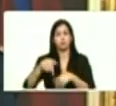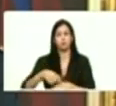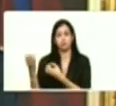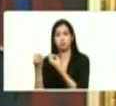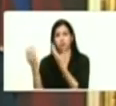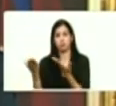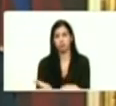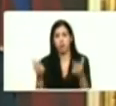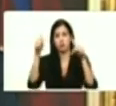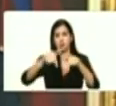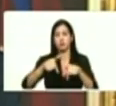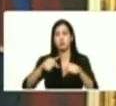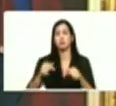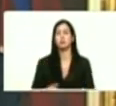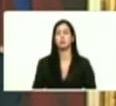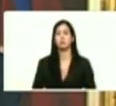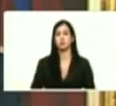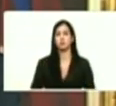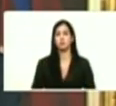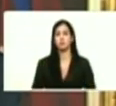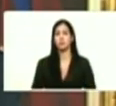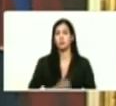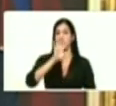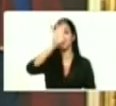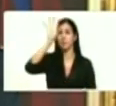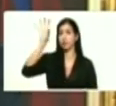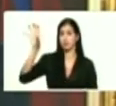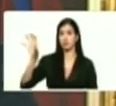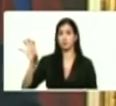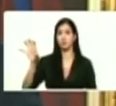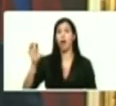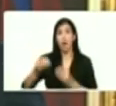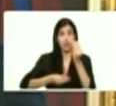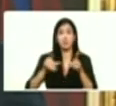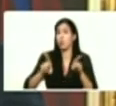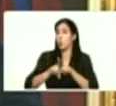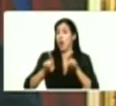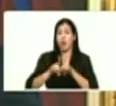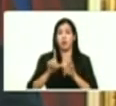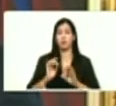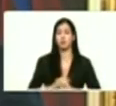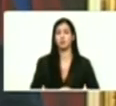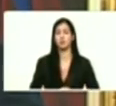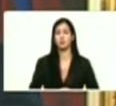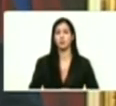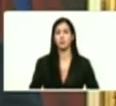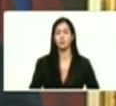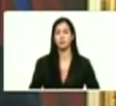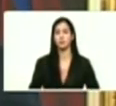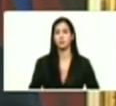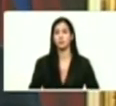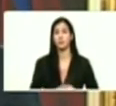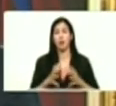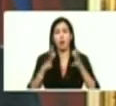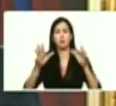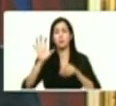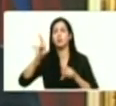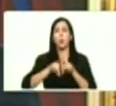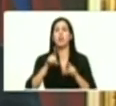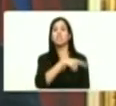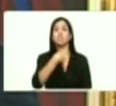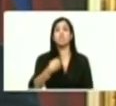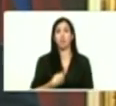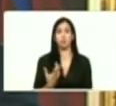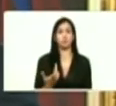eso es muy importante todos los países valoran eso todos los países todos grandes países como la China